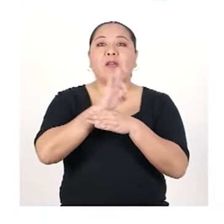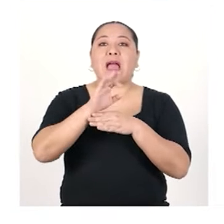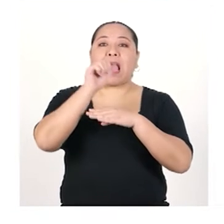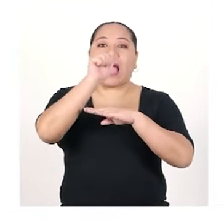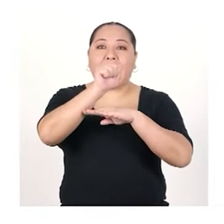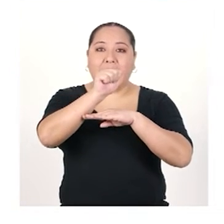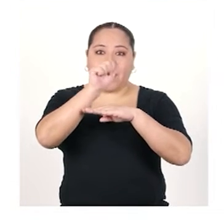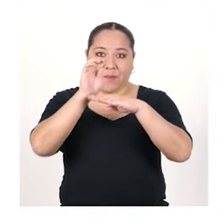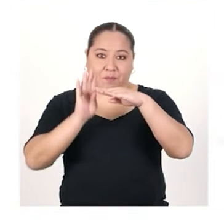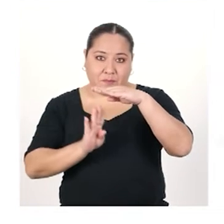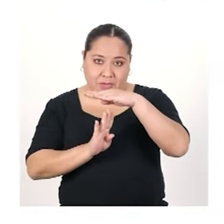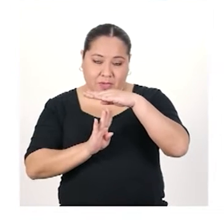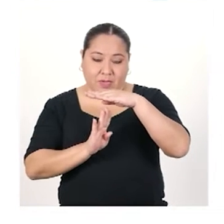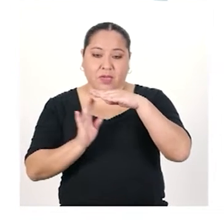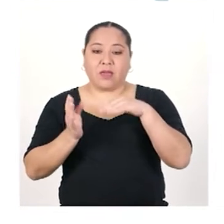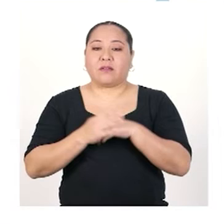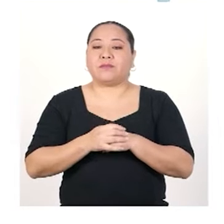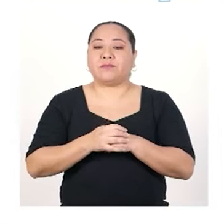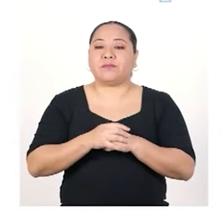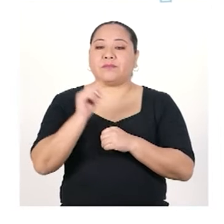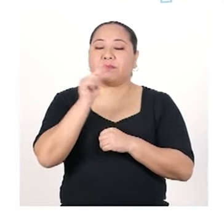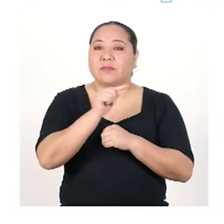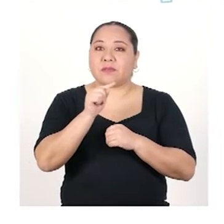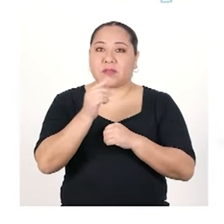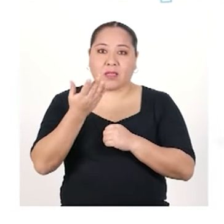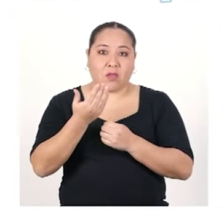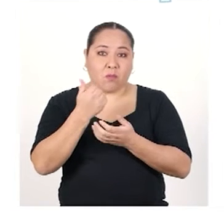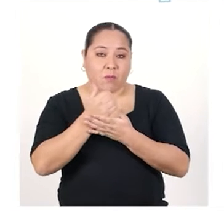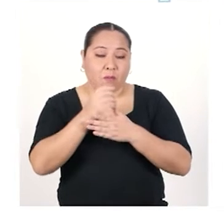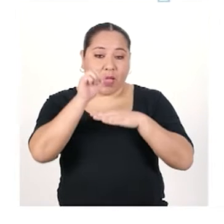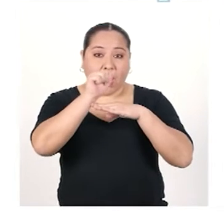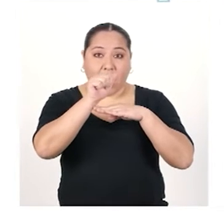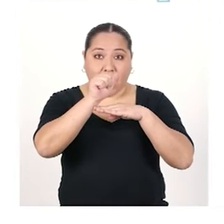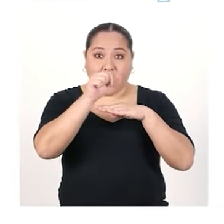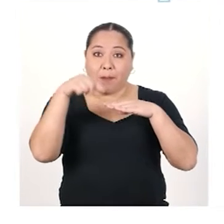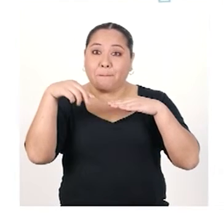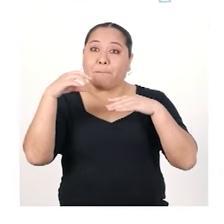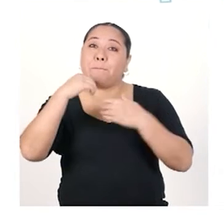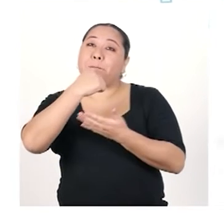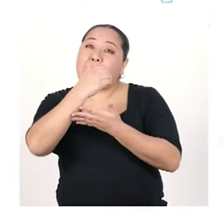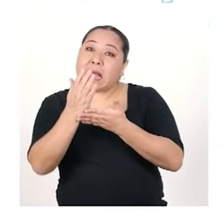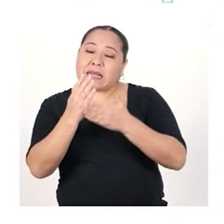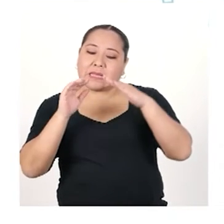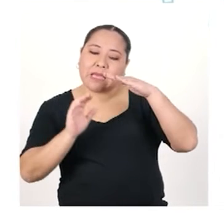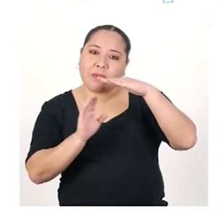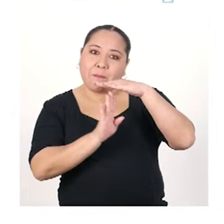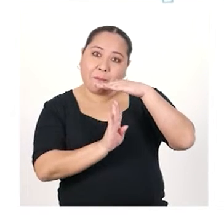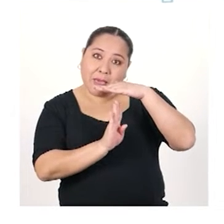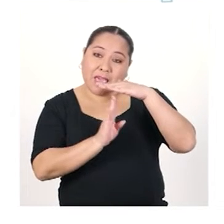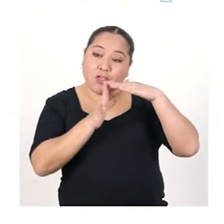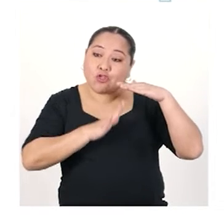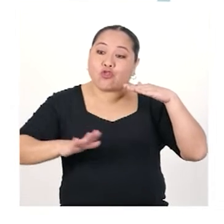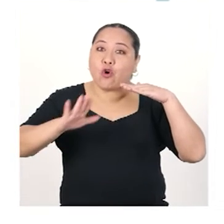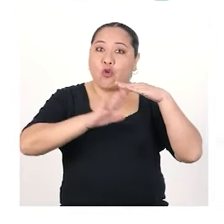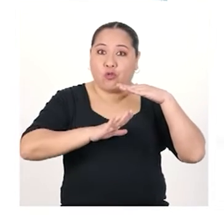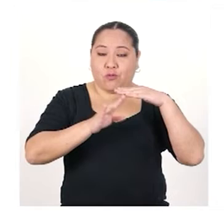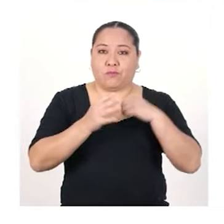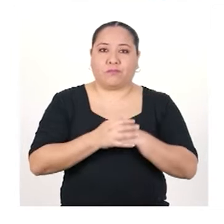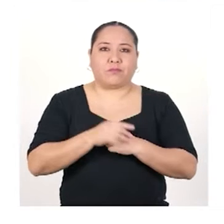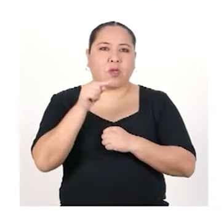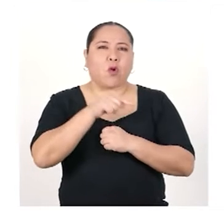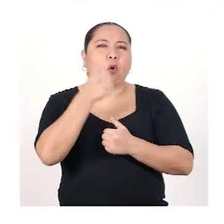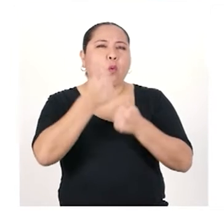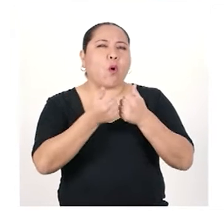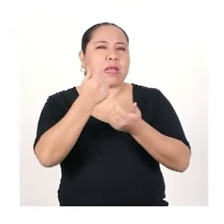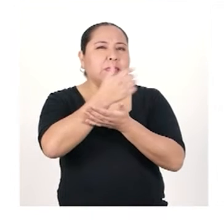fracción a sobre b, a sería lo que hace de parte y b lo que hace de todo. Para poder